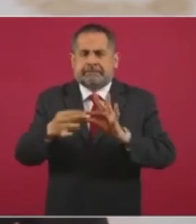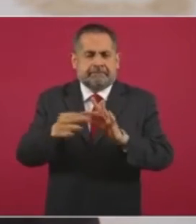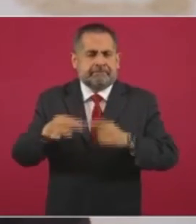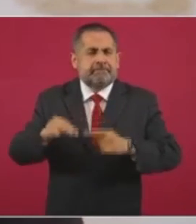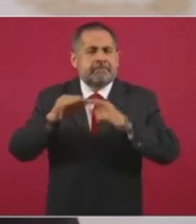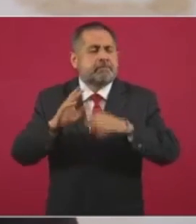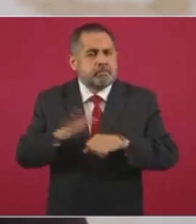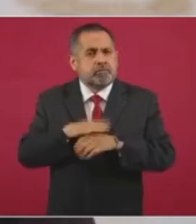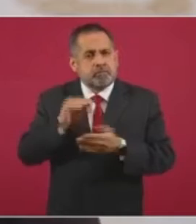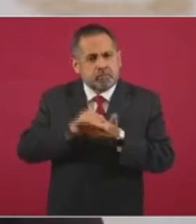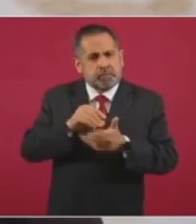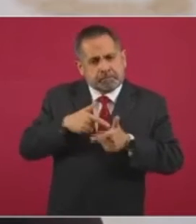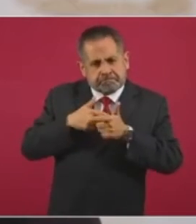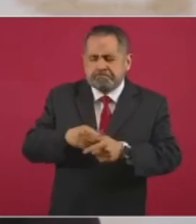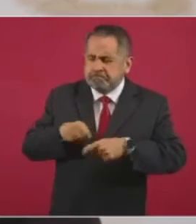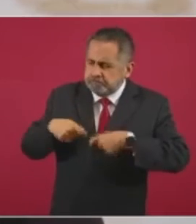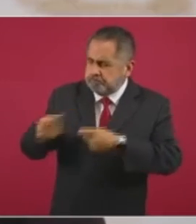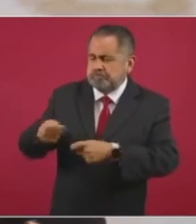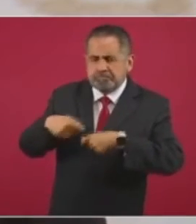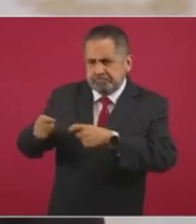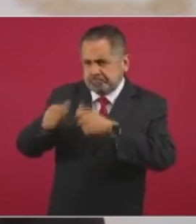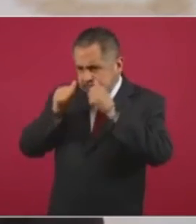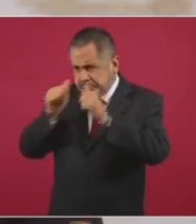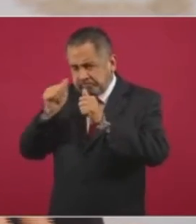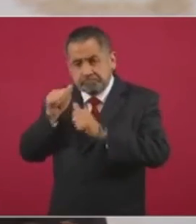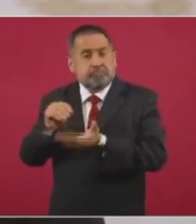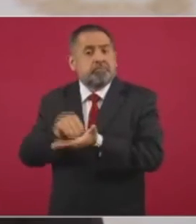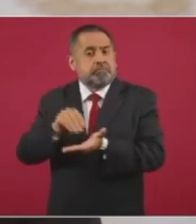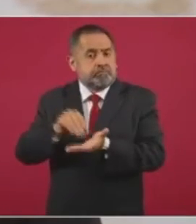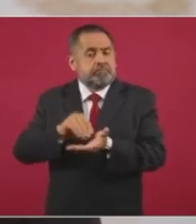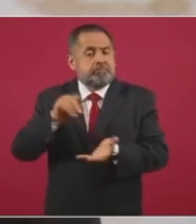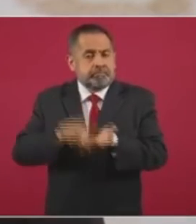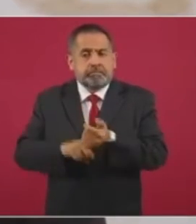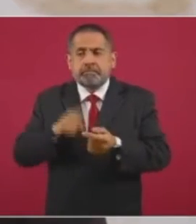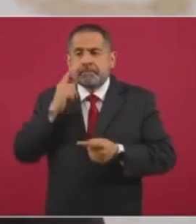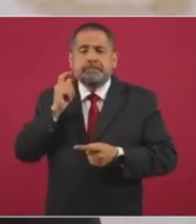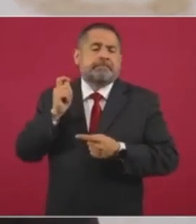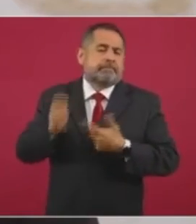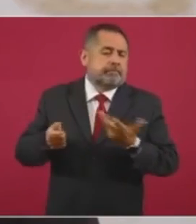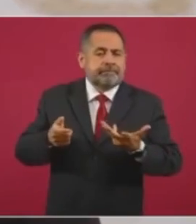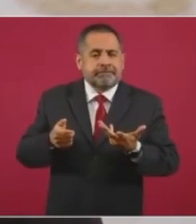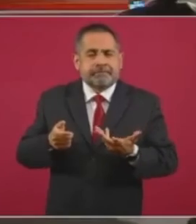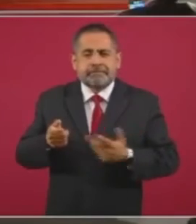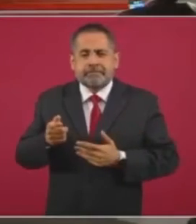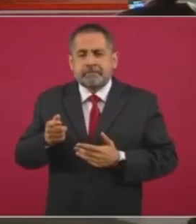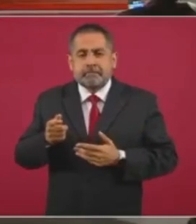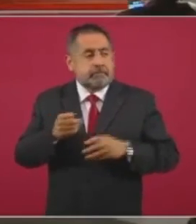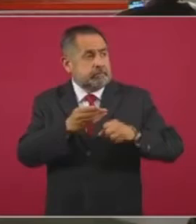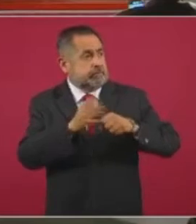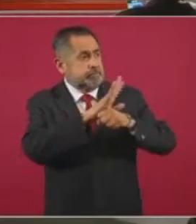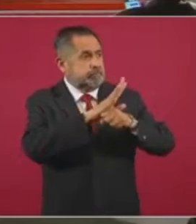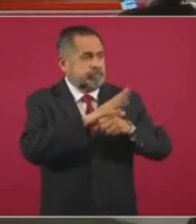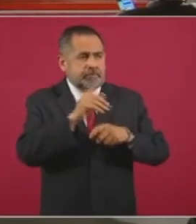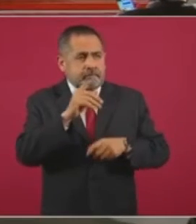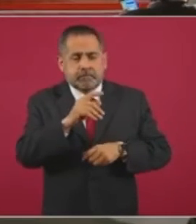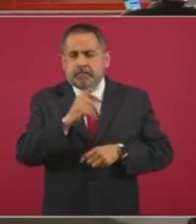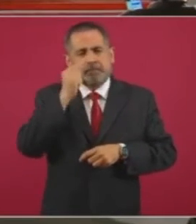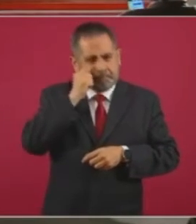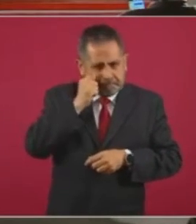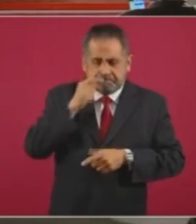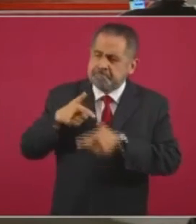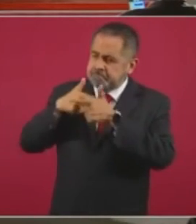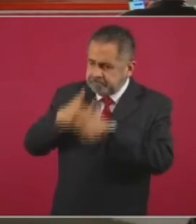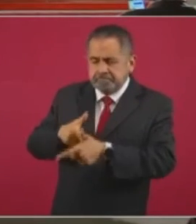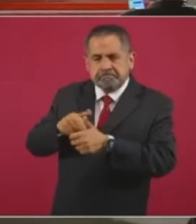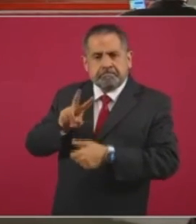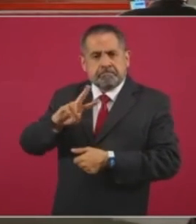ha continuado estas acciones dentro del marco inclusive de la propia pandemia por SARS-CoV-2.